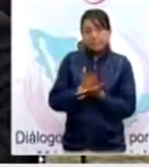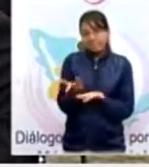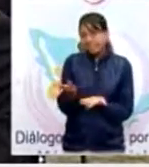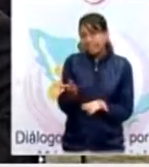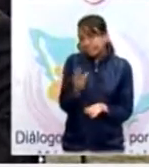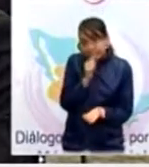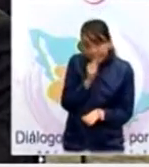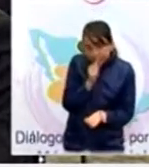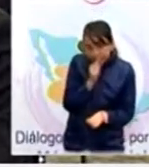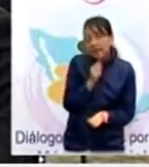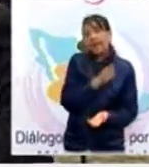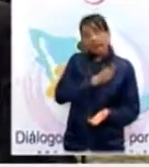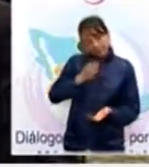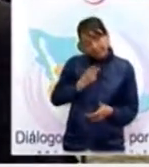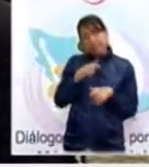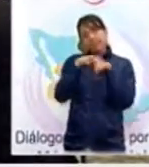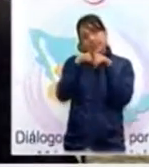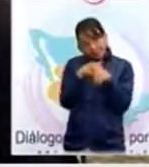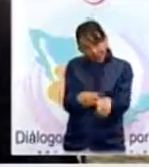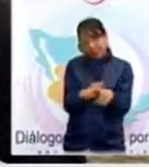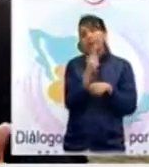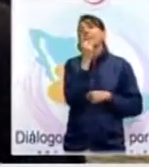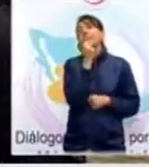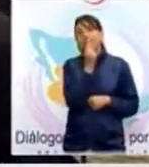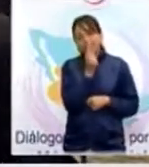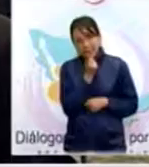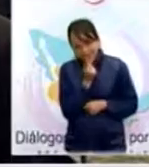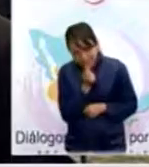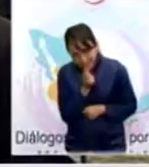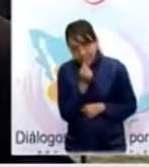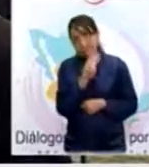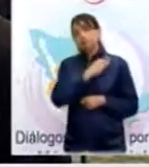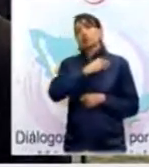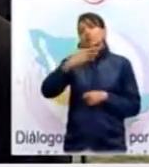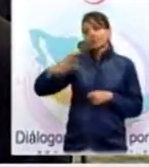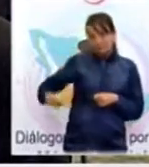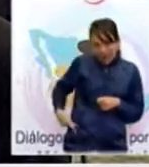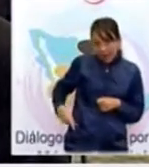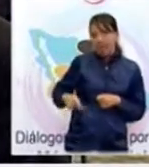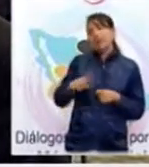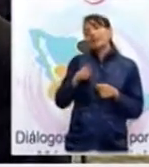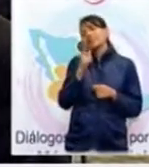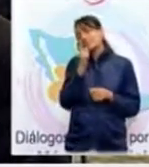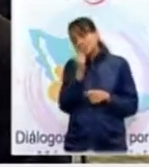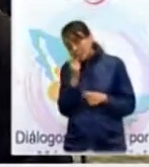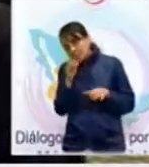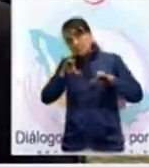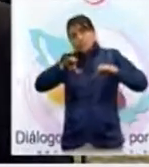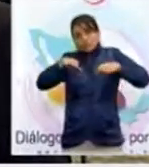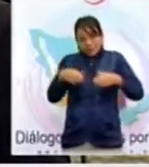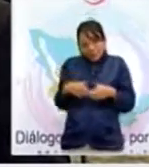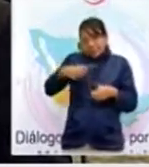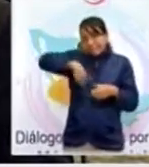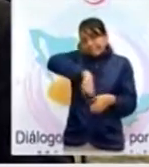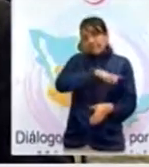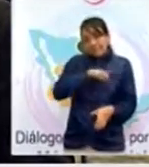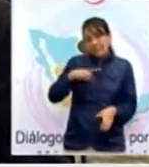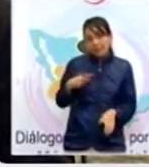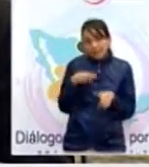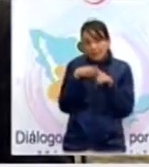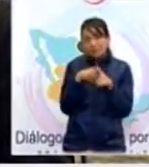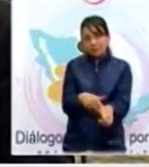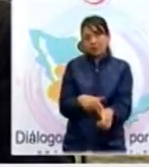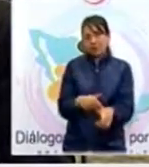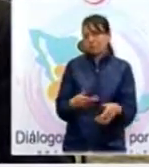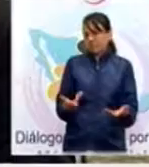es una policía que existe dentro del bando de policía y buen gobierno de cada municipio. ¿Cómo es posible que